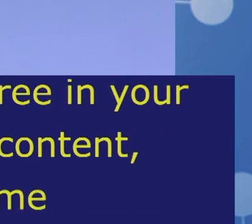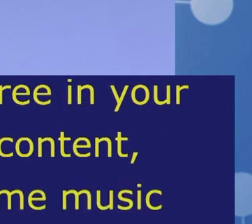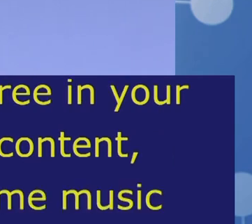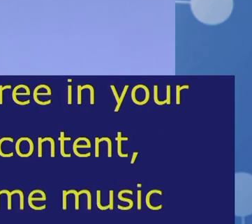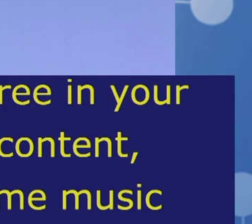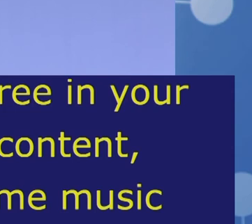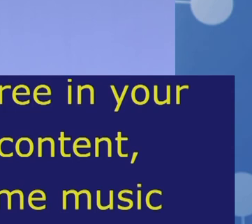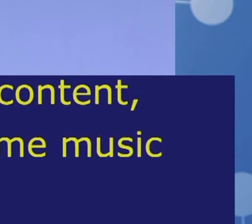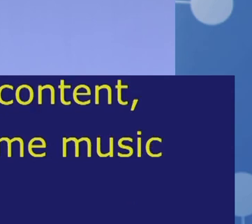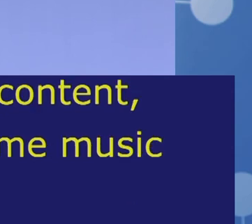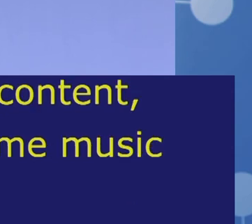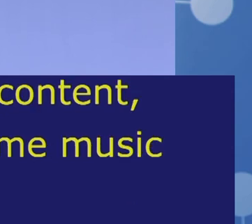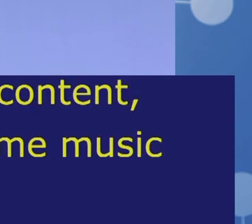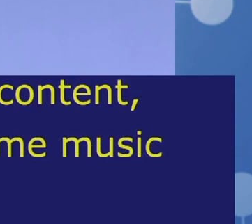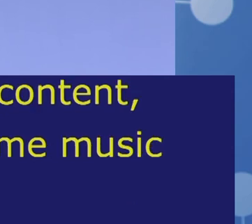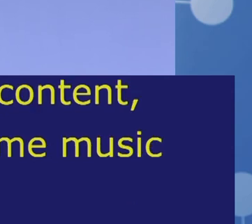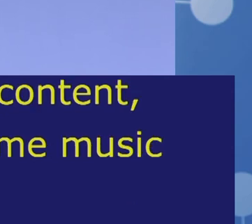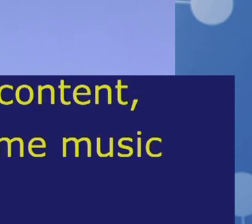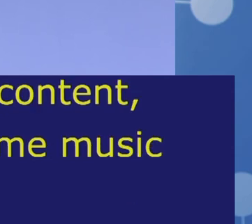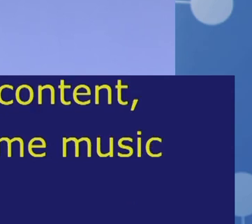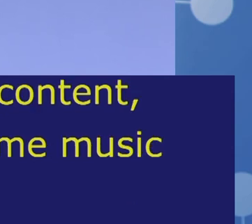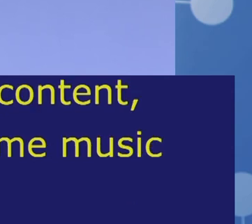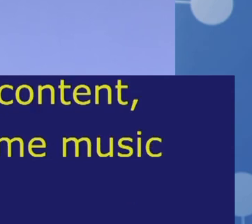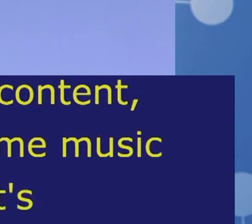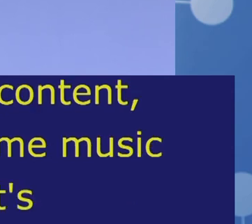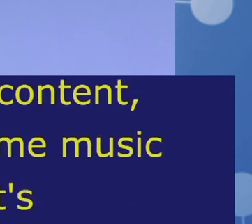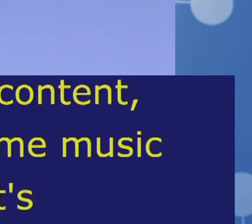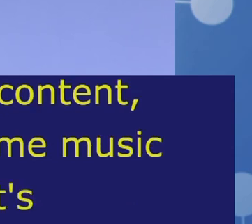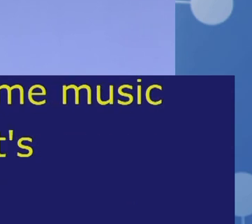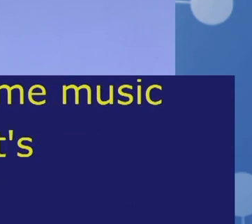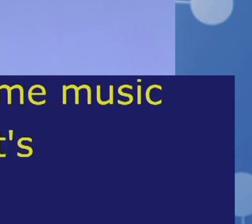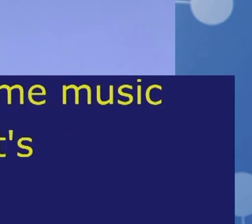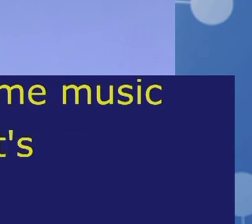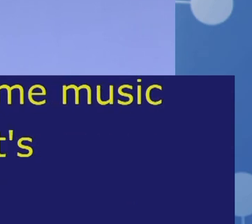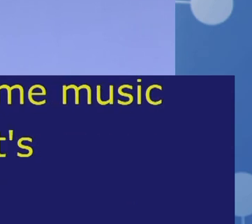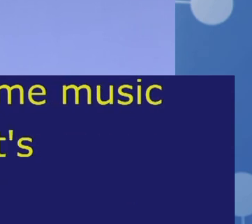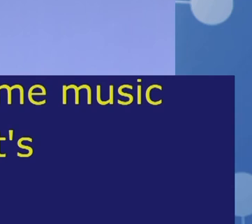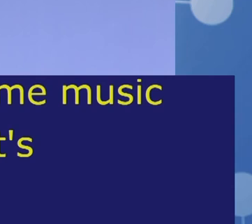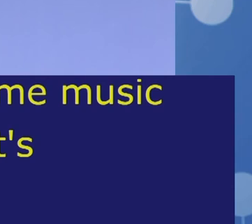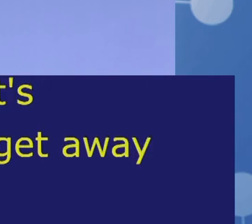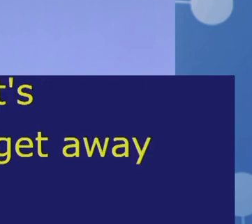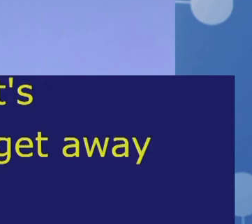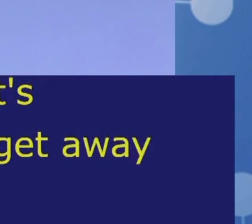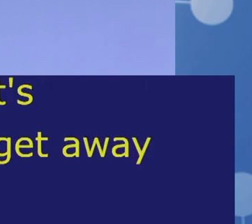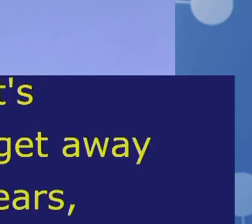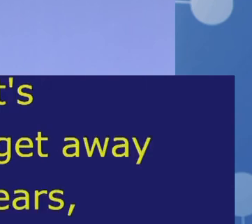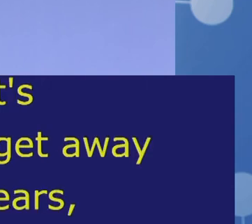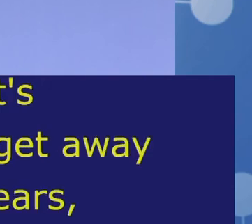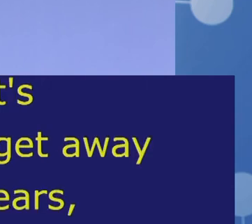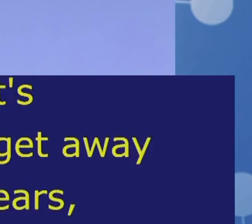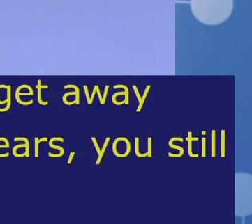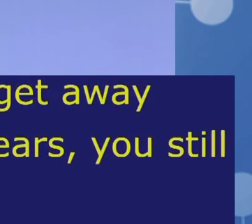o inconsciente recibe todo y lo procesa también todo el tiempo,